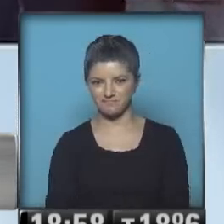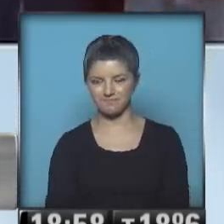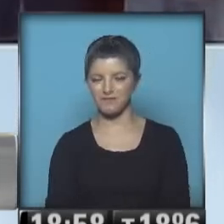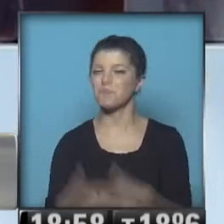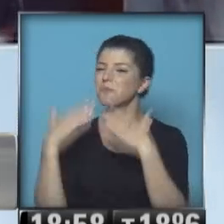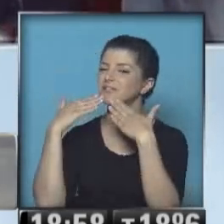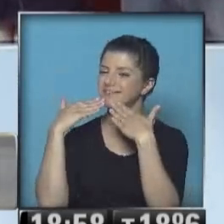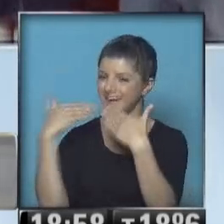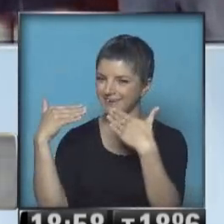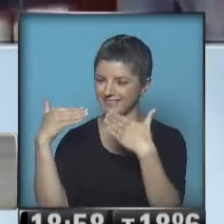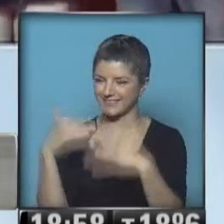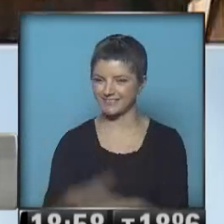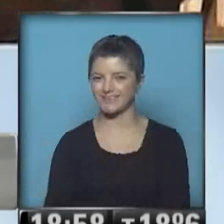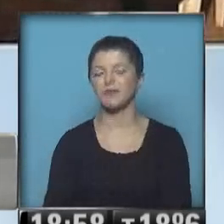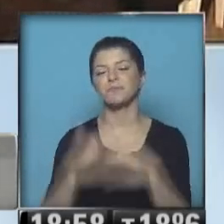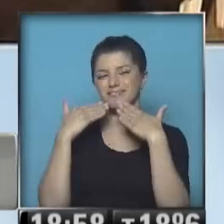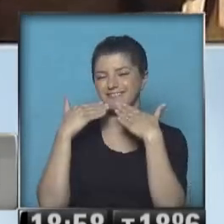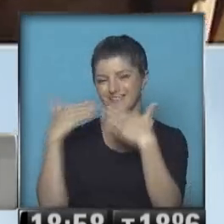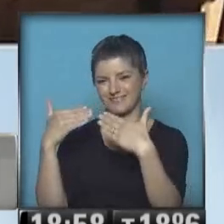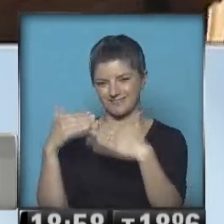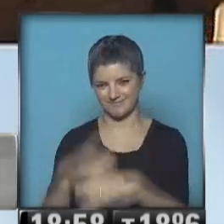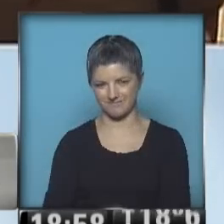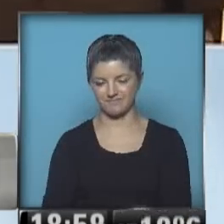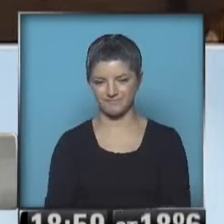Muchas gracias. Muchísimas gracias.